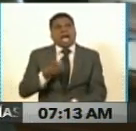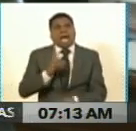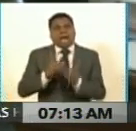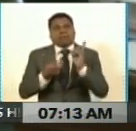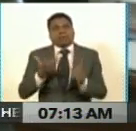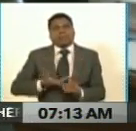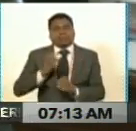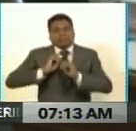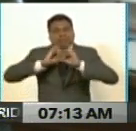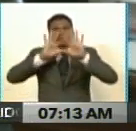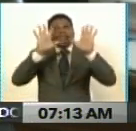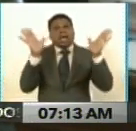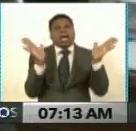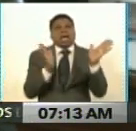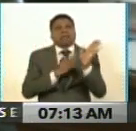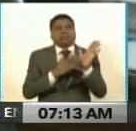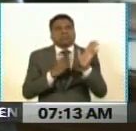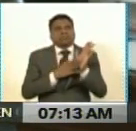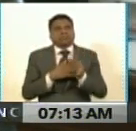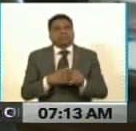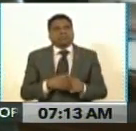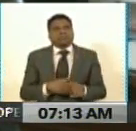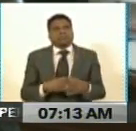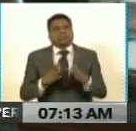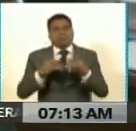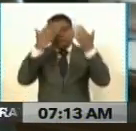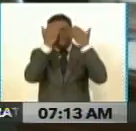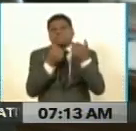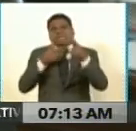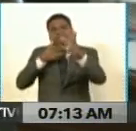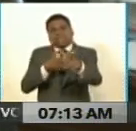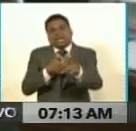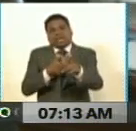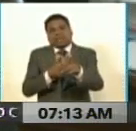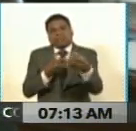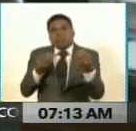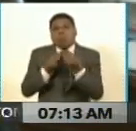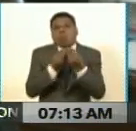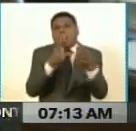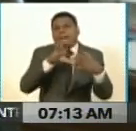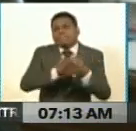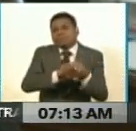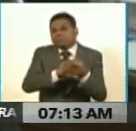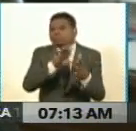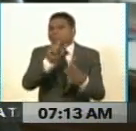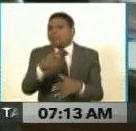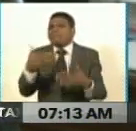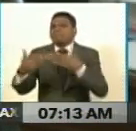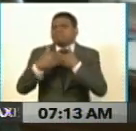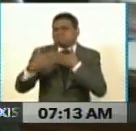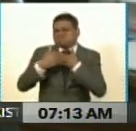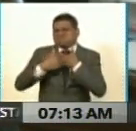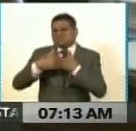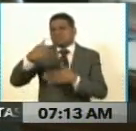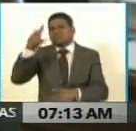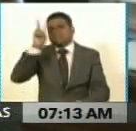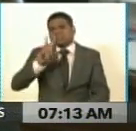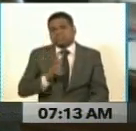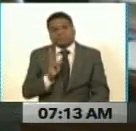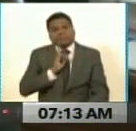transparente para luchar contra las mafi los paramilitares y sus aliados vienen los ataques es